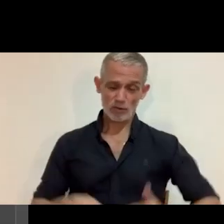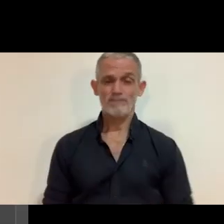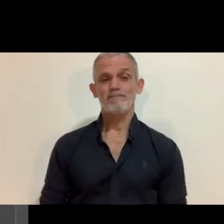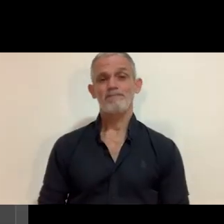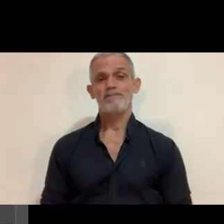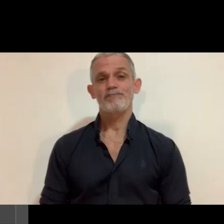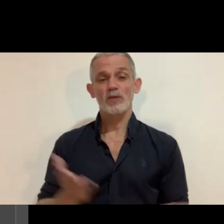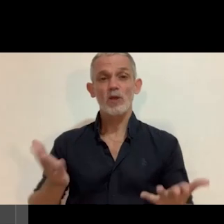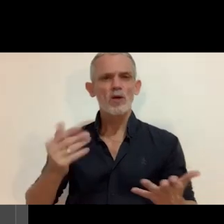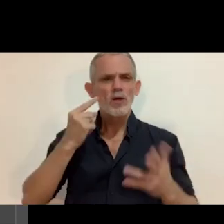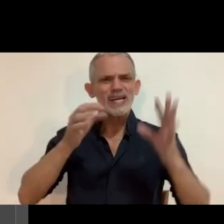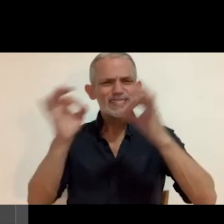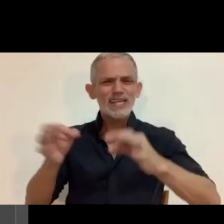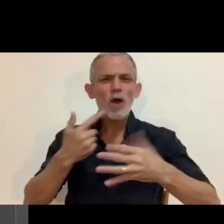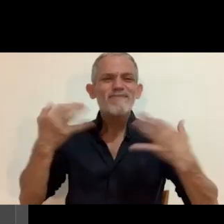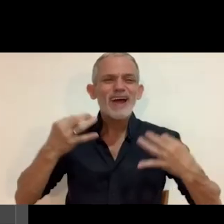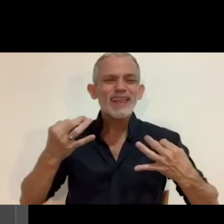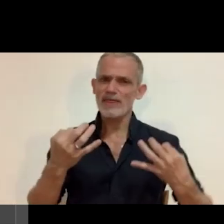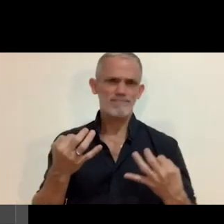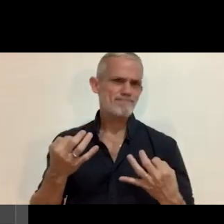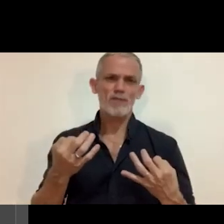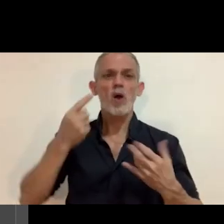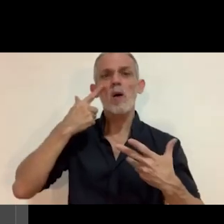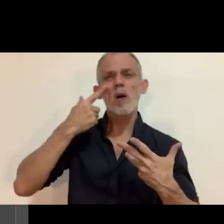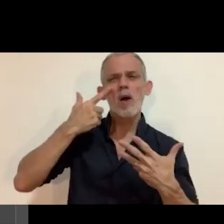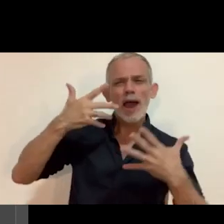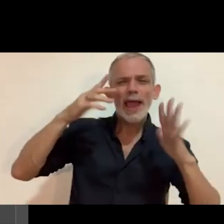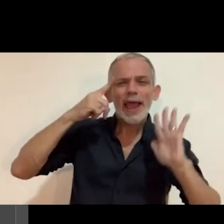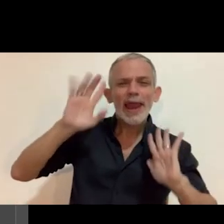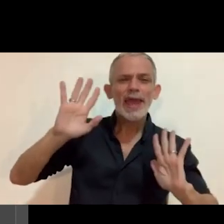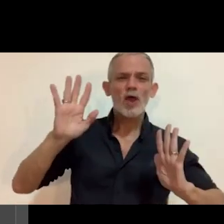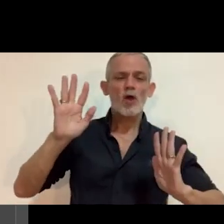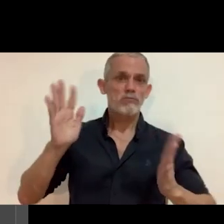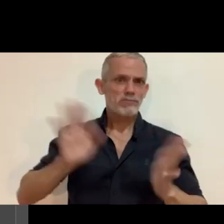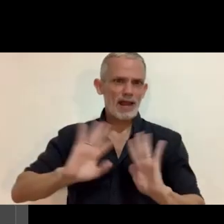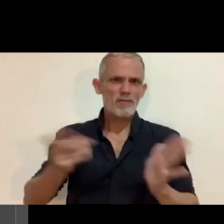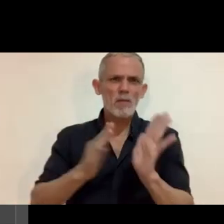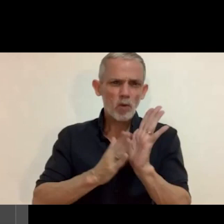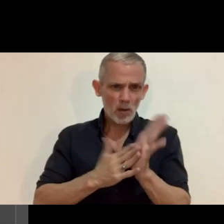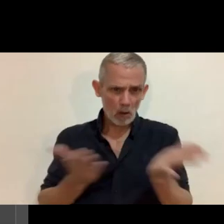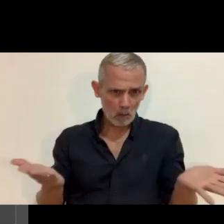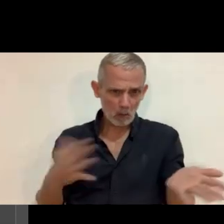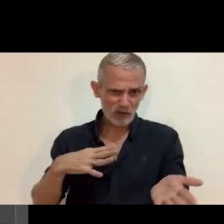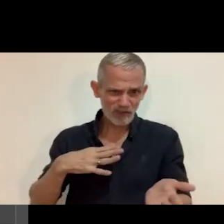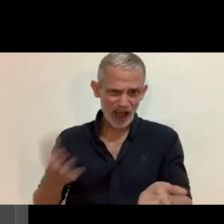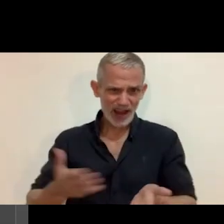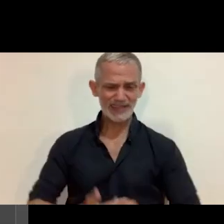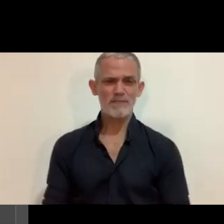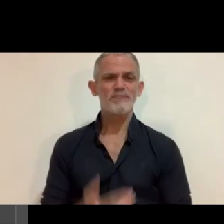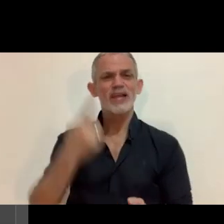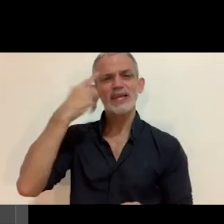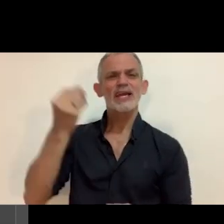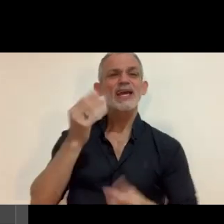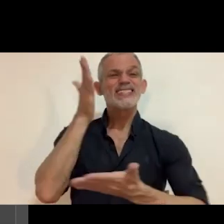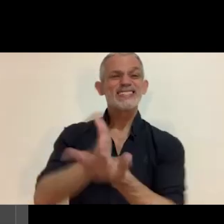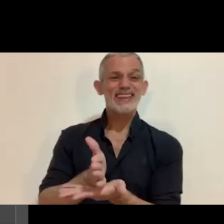No se arribó a la verdad material sobre las instrucciones, ha omitido considerar pruebas, considera que la sentencia